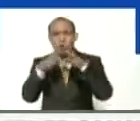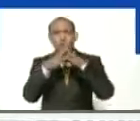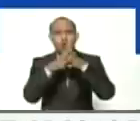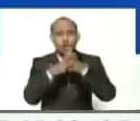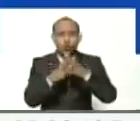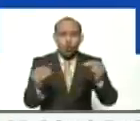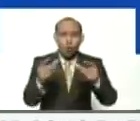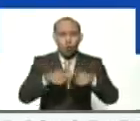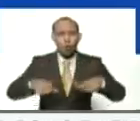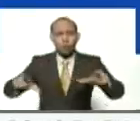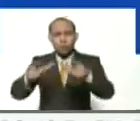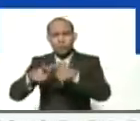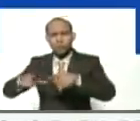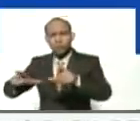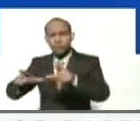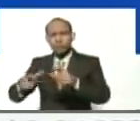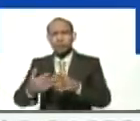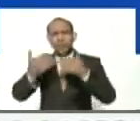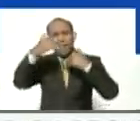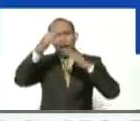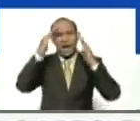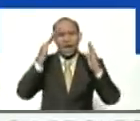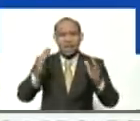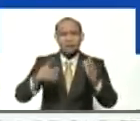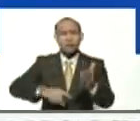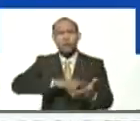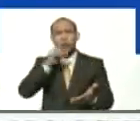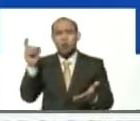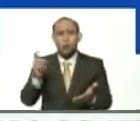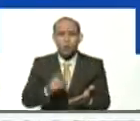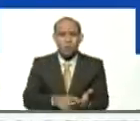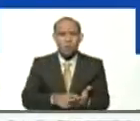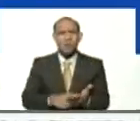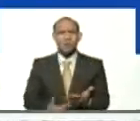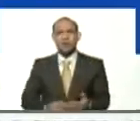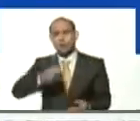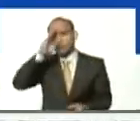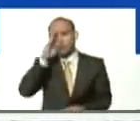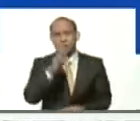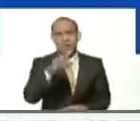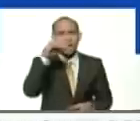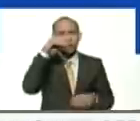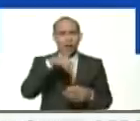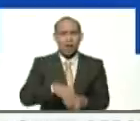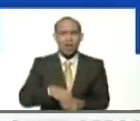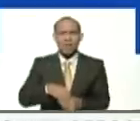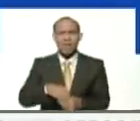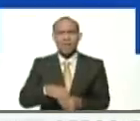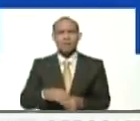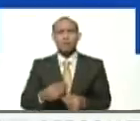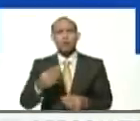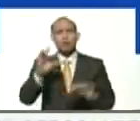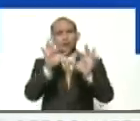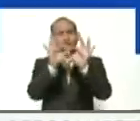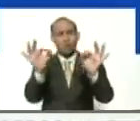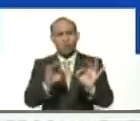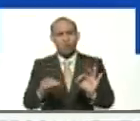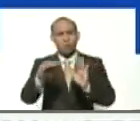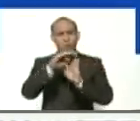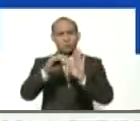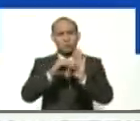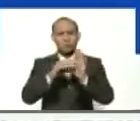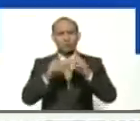condiciones para que nosotros vayamos y acudamos de forma temprana y atendamos las medidas de bioseguridad